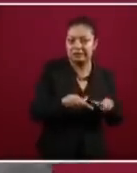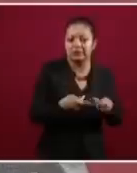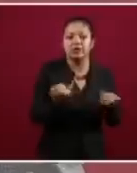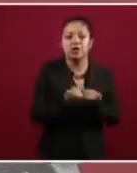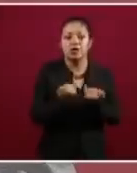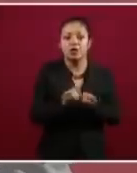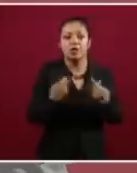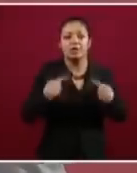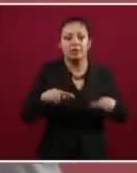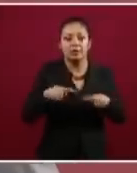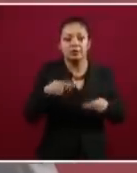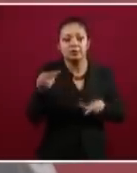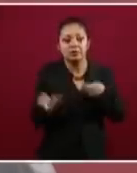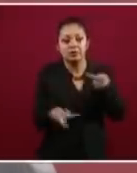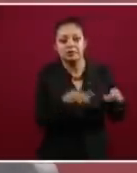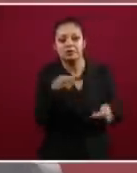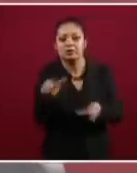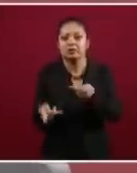la gente,